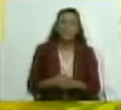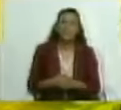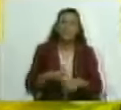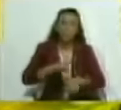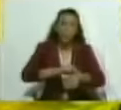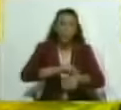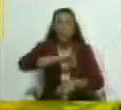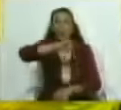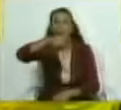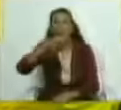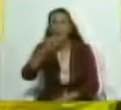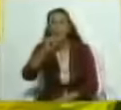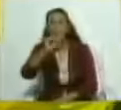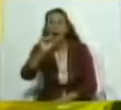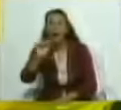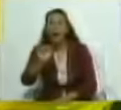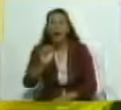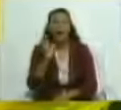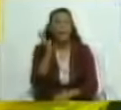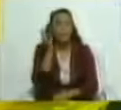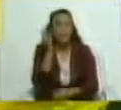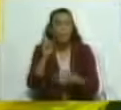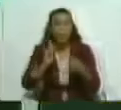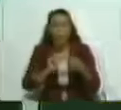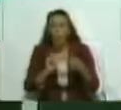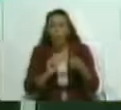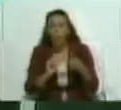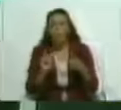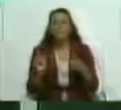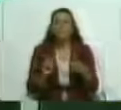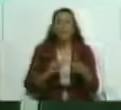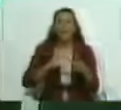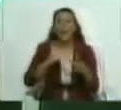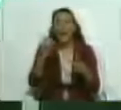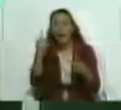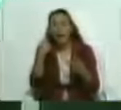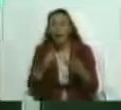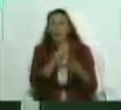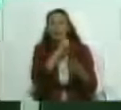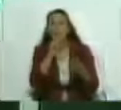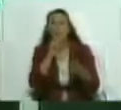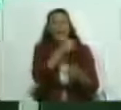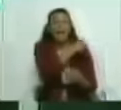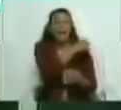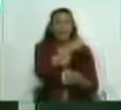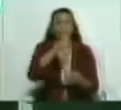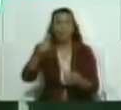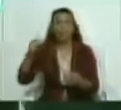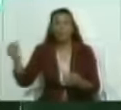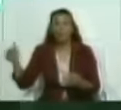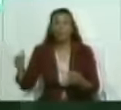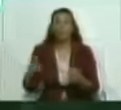doctor Juan Carlos del Pino, doctora Rosalba Gil, doctor Carlos Quintero, doctora Imeno Gal,